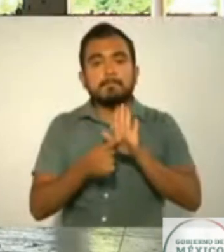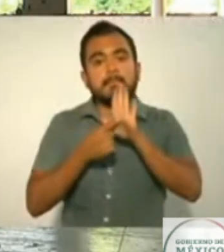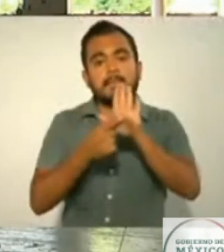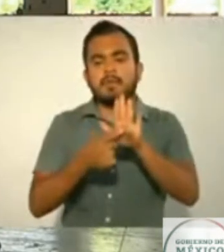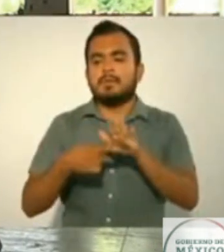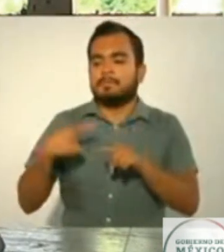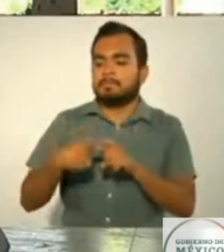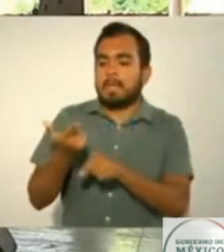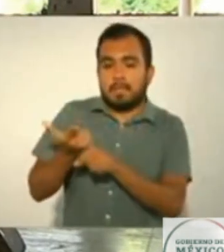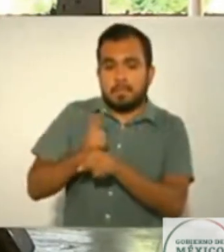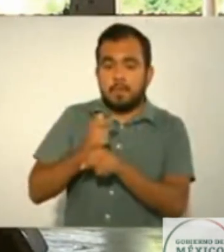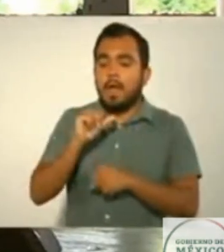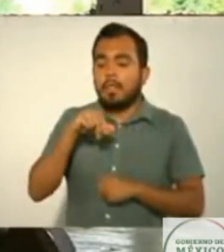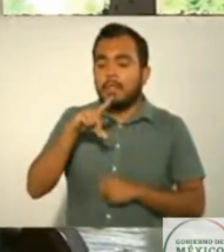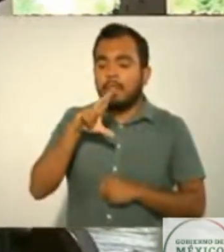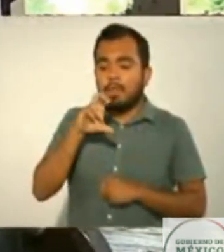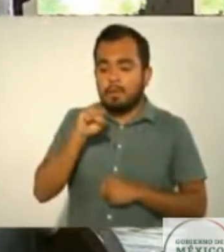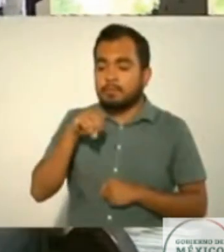Andrés Manuel López Obrador.